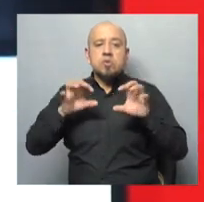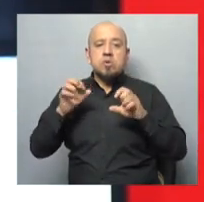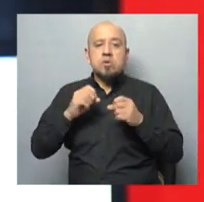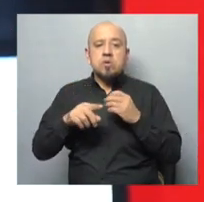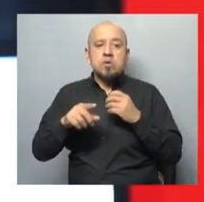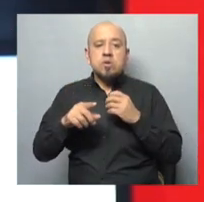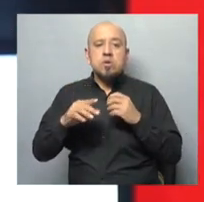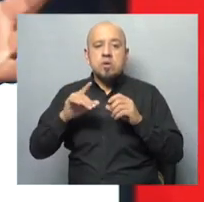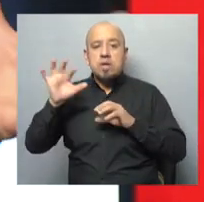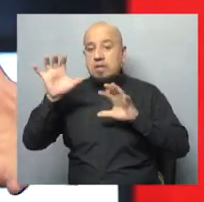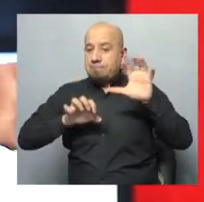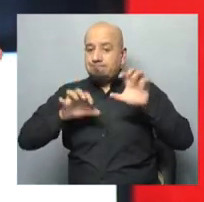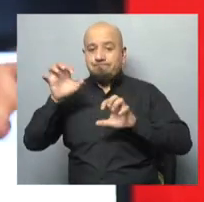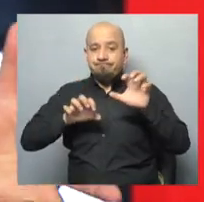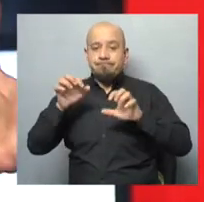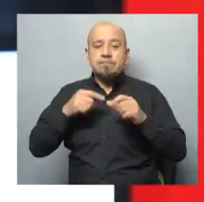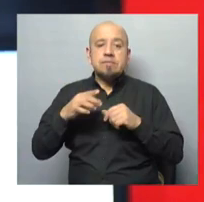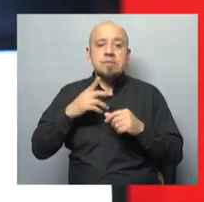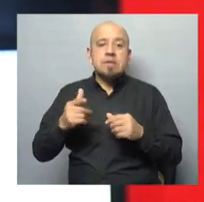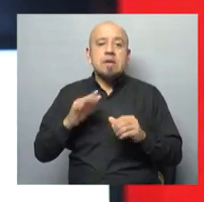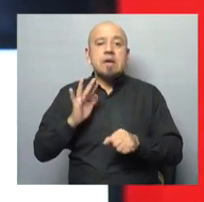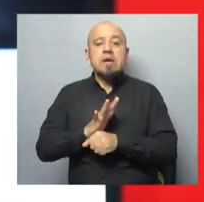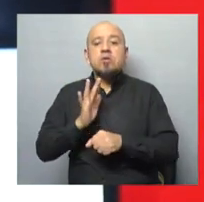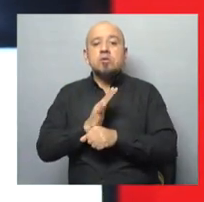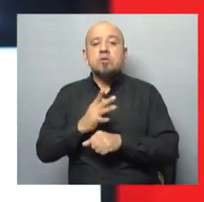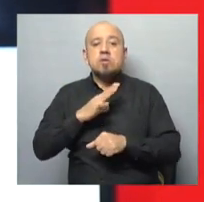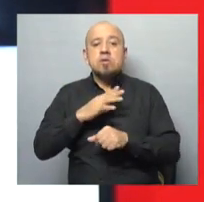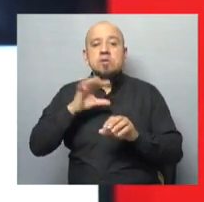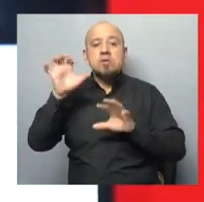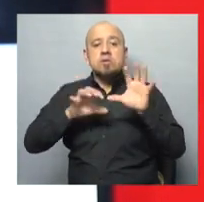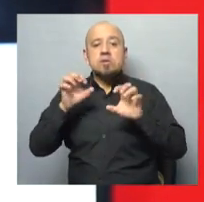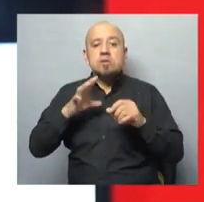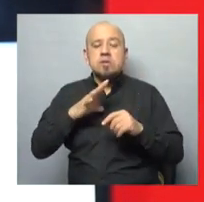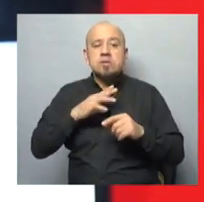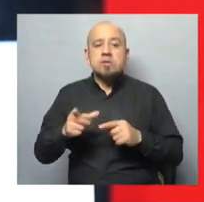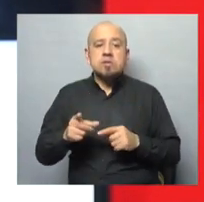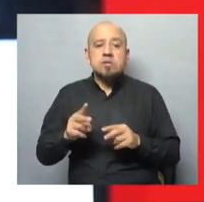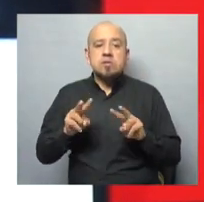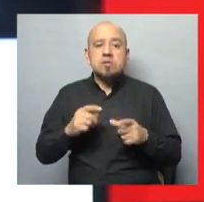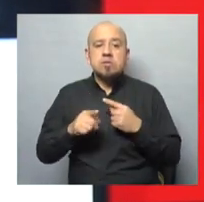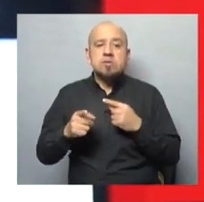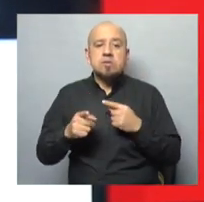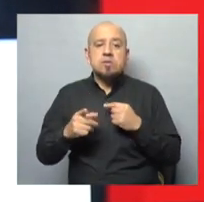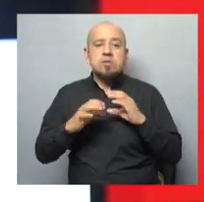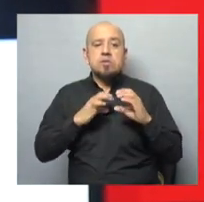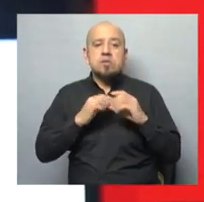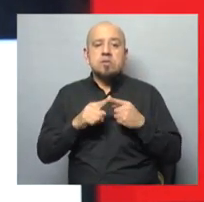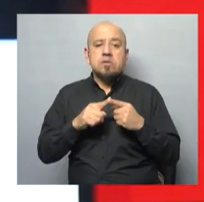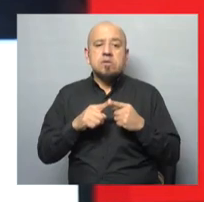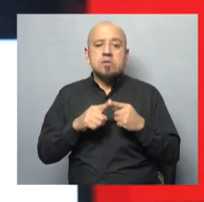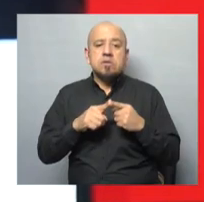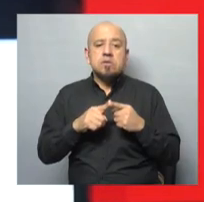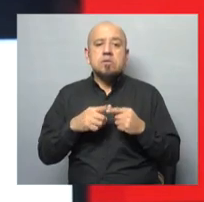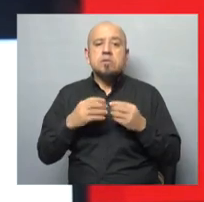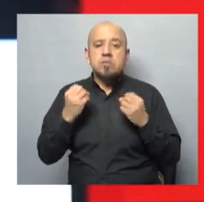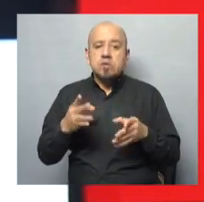la rasca va actuando porque claro porque no había porque hay una cuestión de la energía que entregas qué pasa qué pasa sobre todo